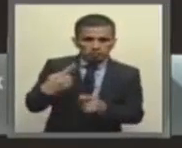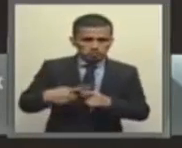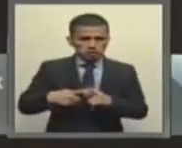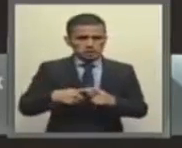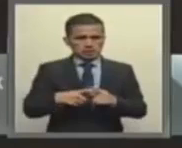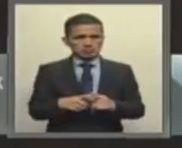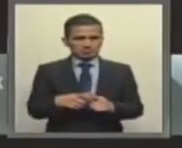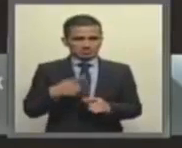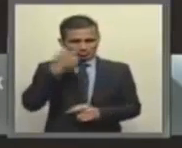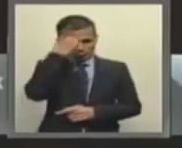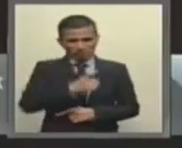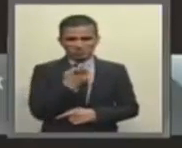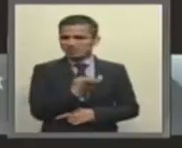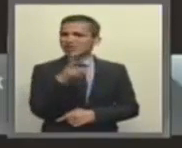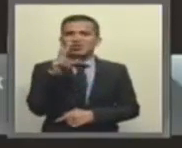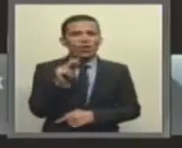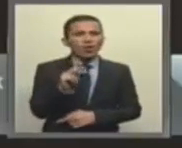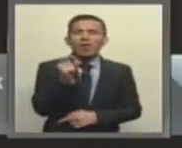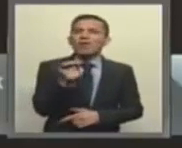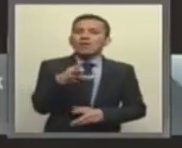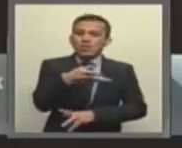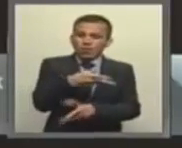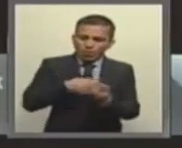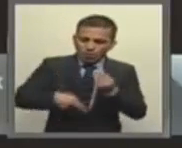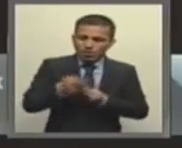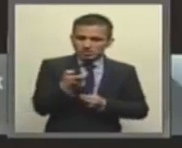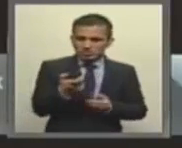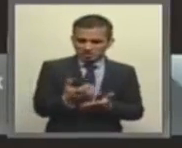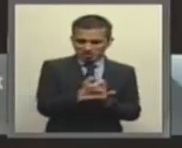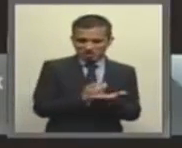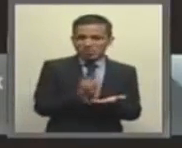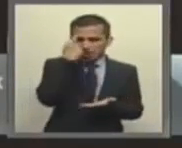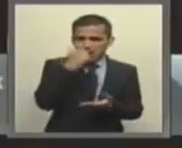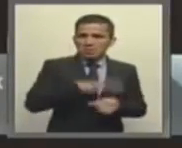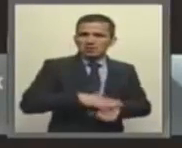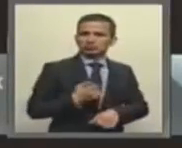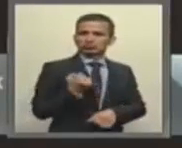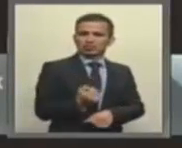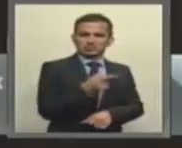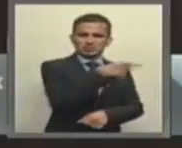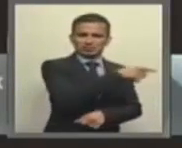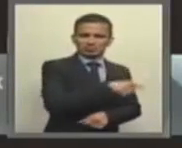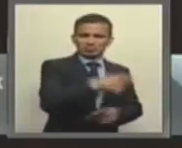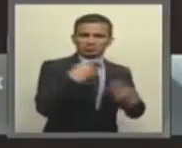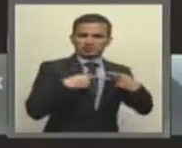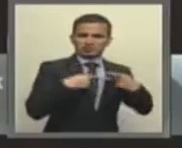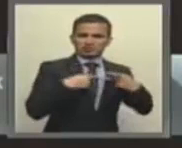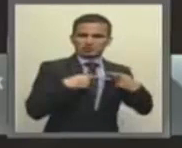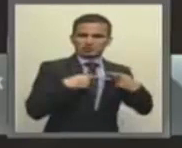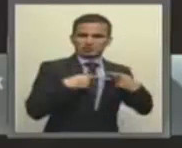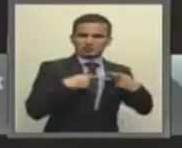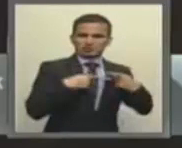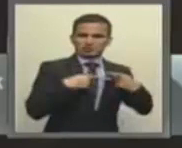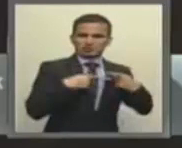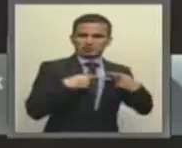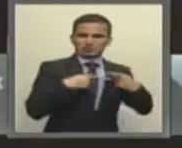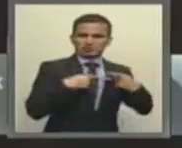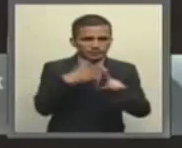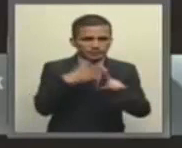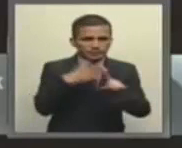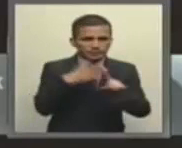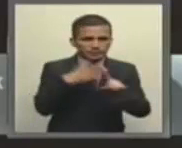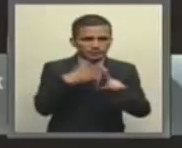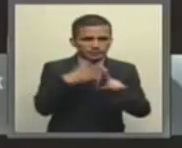se destina a fortalecer el ahorro de los trabajadores. Esto en concordancia con su